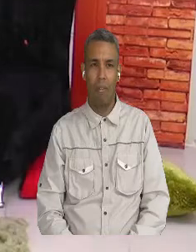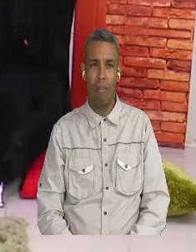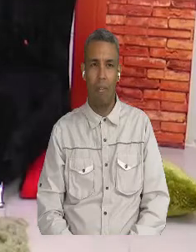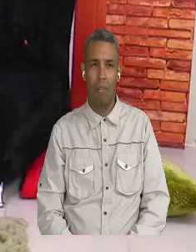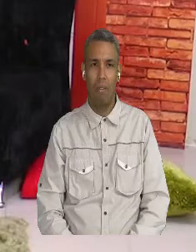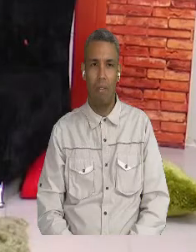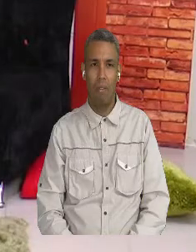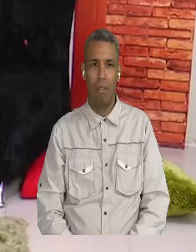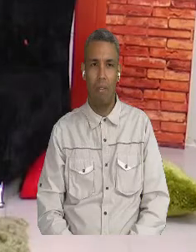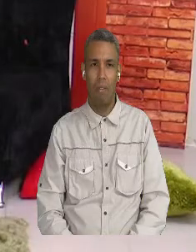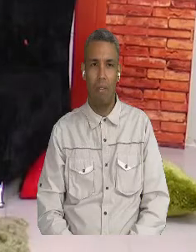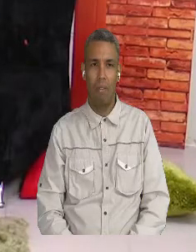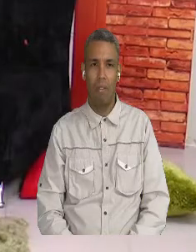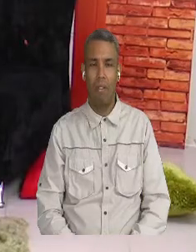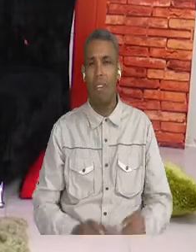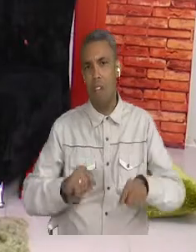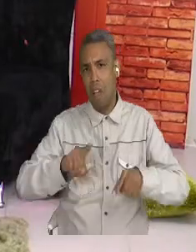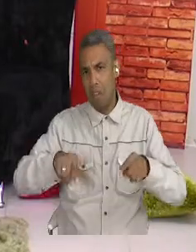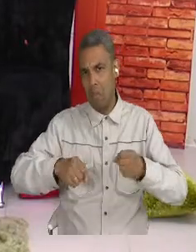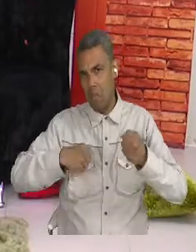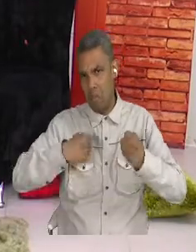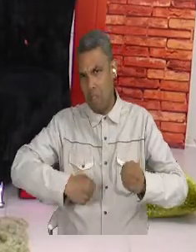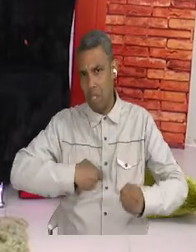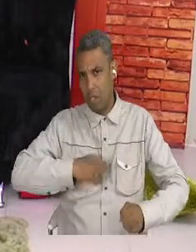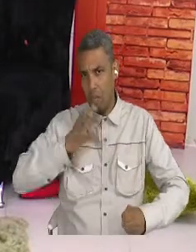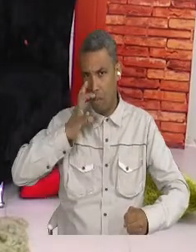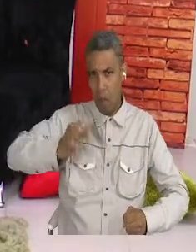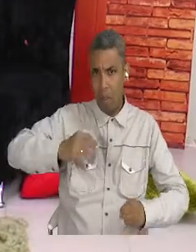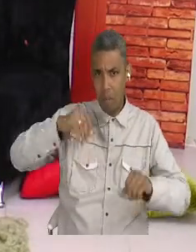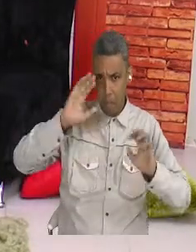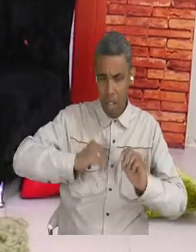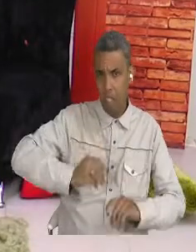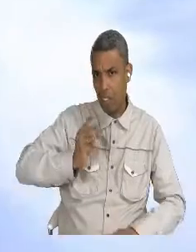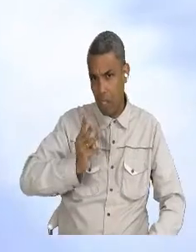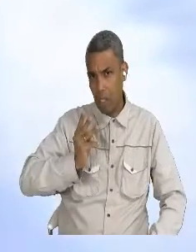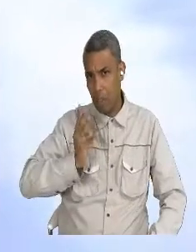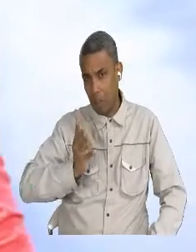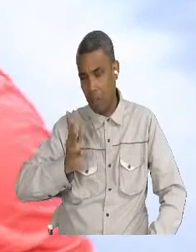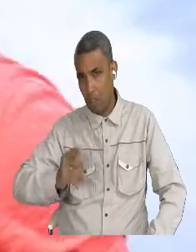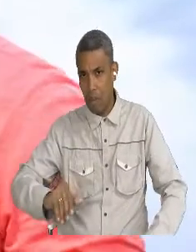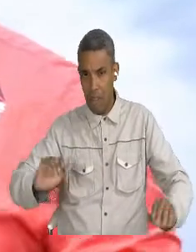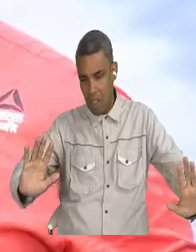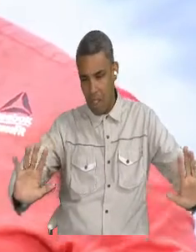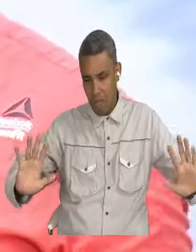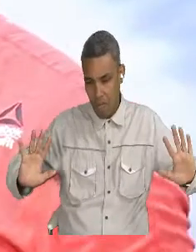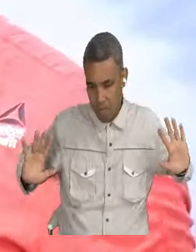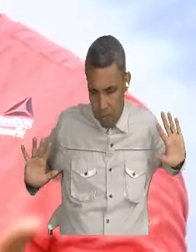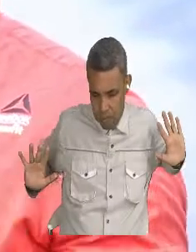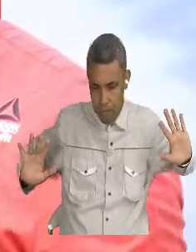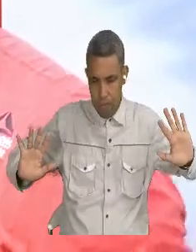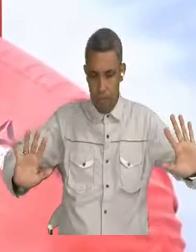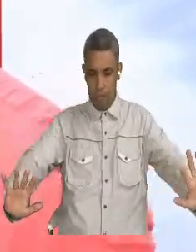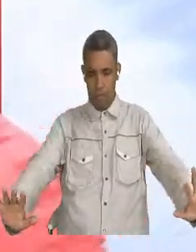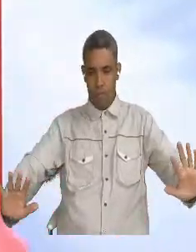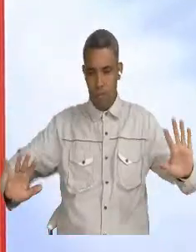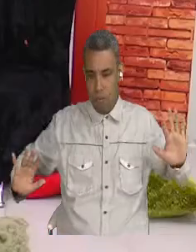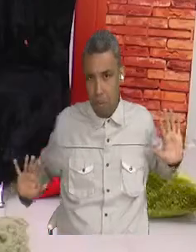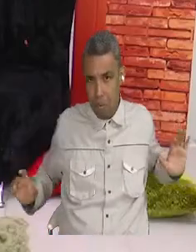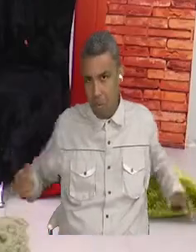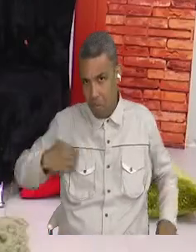de mayor fuerza, pues prácticamente la pared con mayor profundidad. Yo voy a hacer 5 con mayor profundidad para que usted la vea.